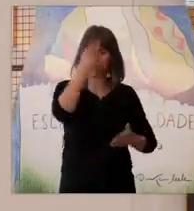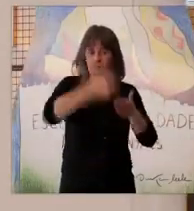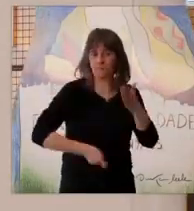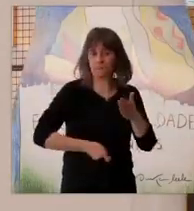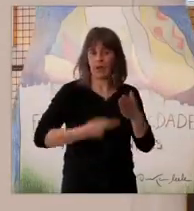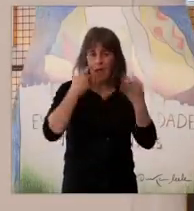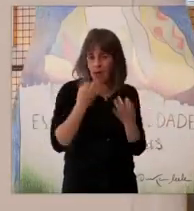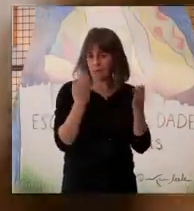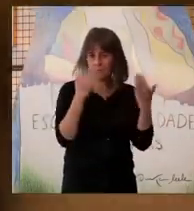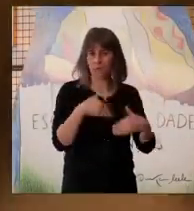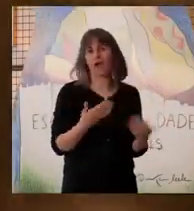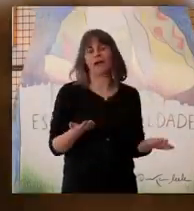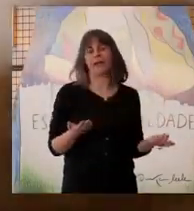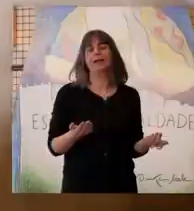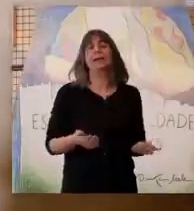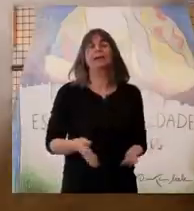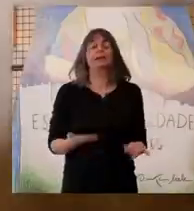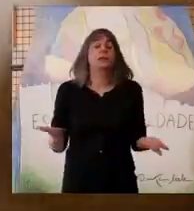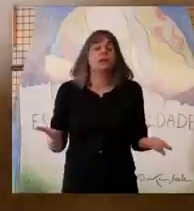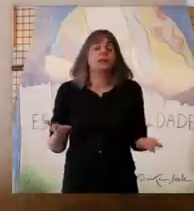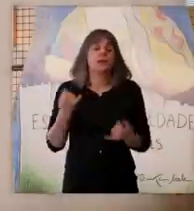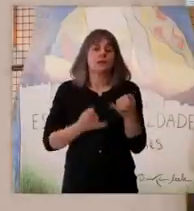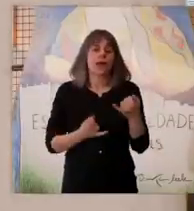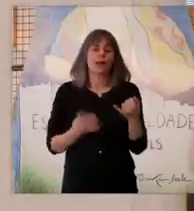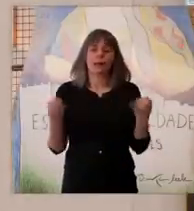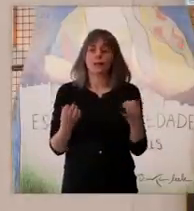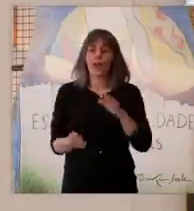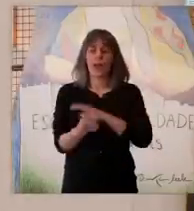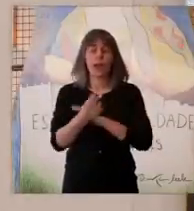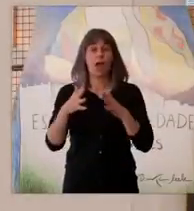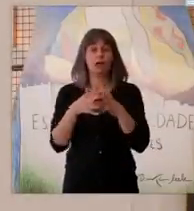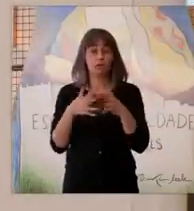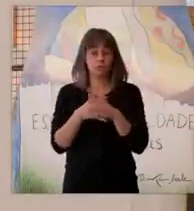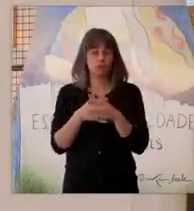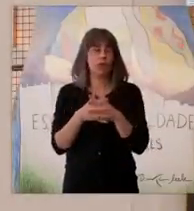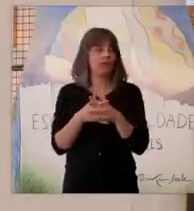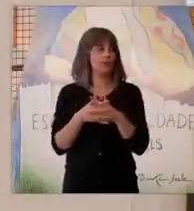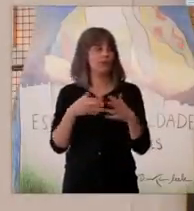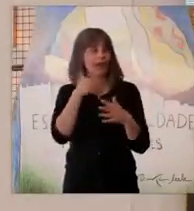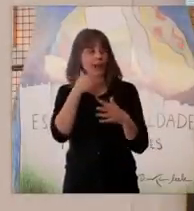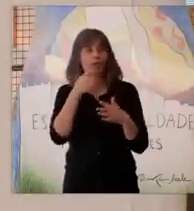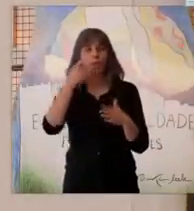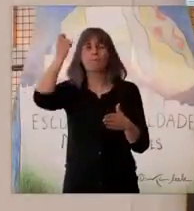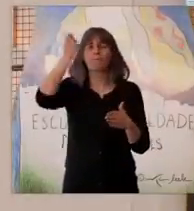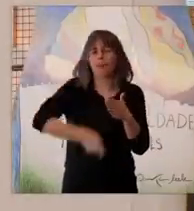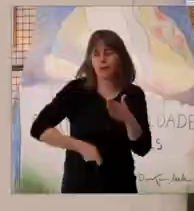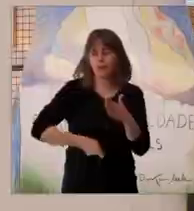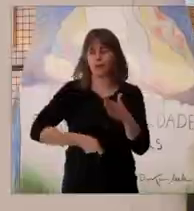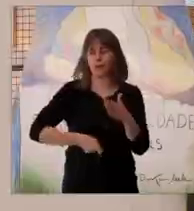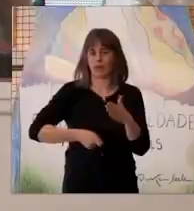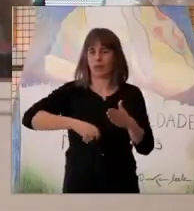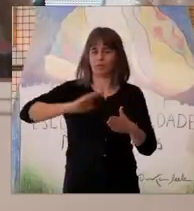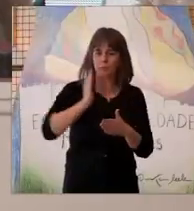como es el español entonces generar una estructura que penalizara de alguna manera el sesgo machista en los medios de